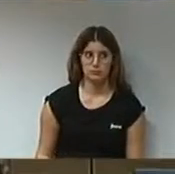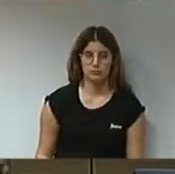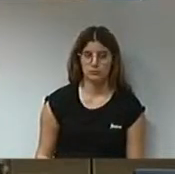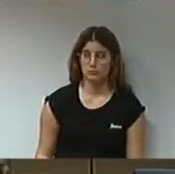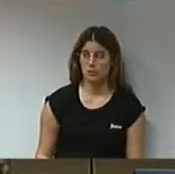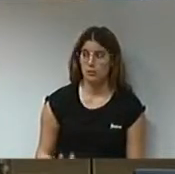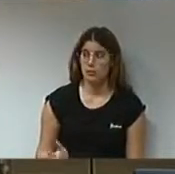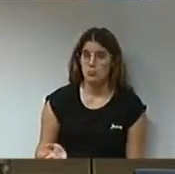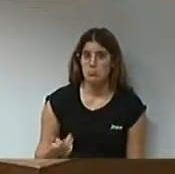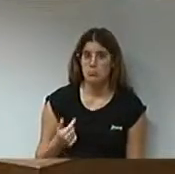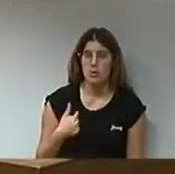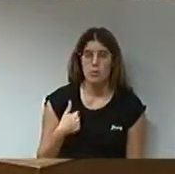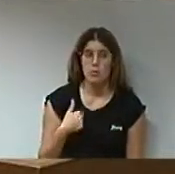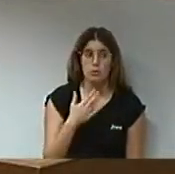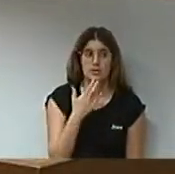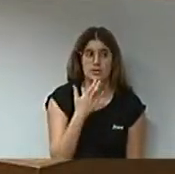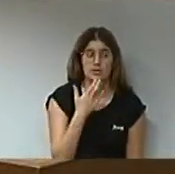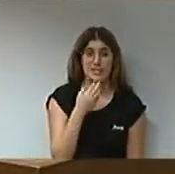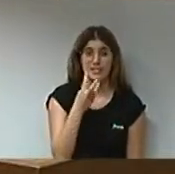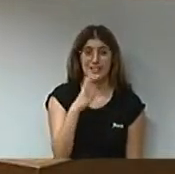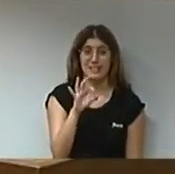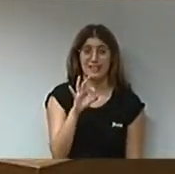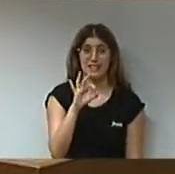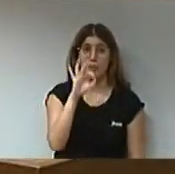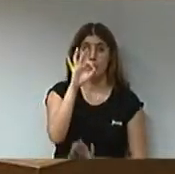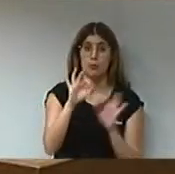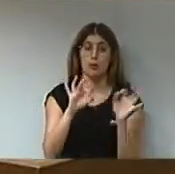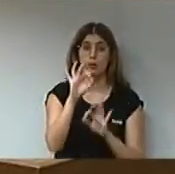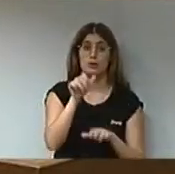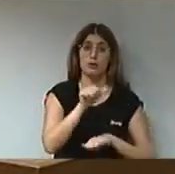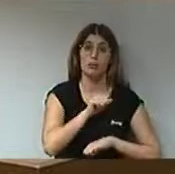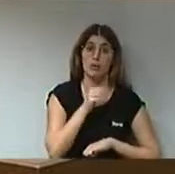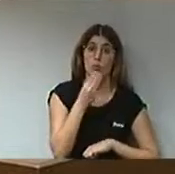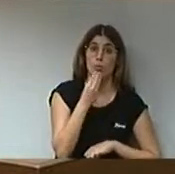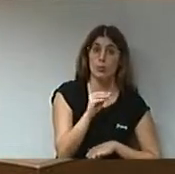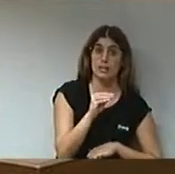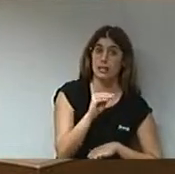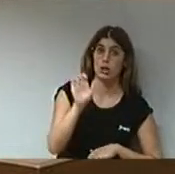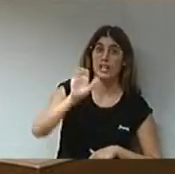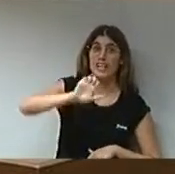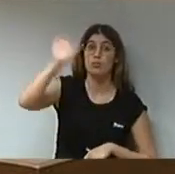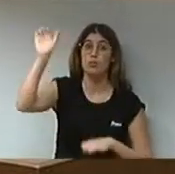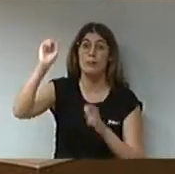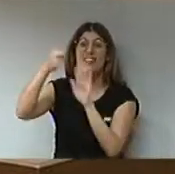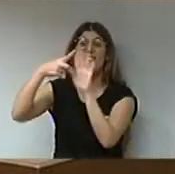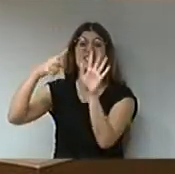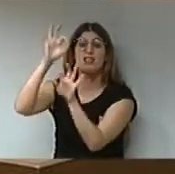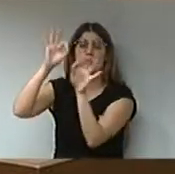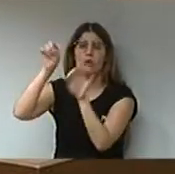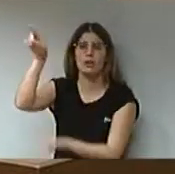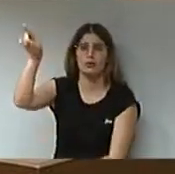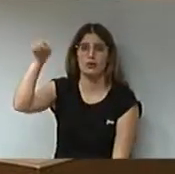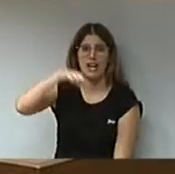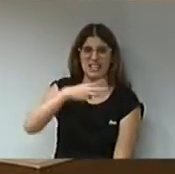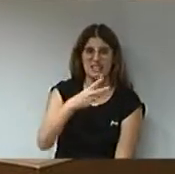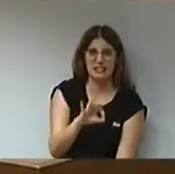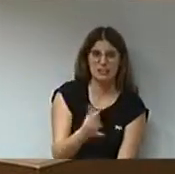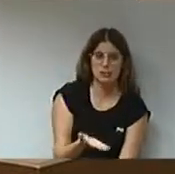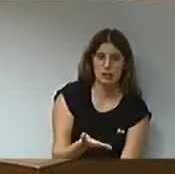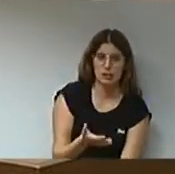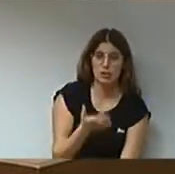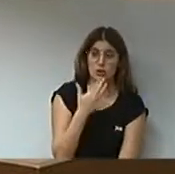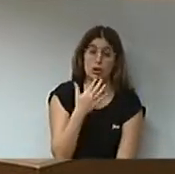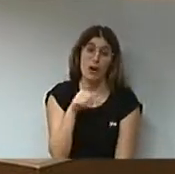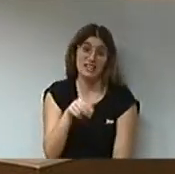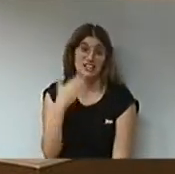No vendría aquí a sacar pecho si el 30% tuviéramos un 30% de paro juvenil, cuando la Unión Europea está en un 16%. Yo no vendría a